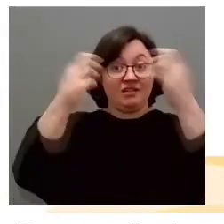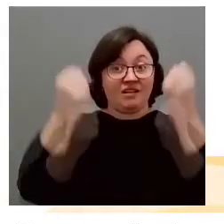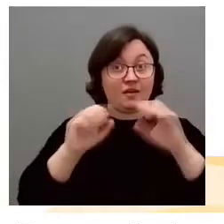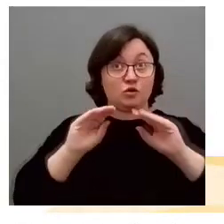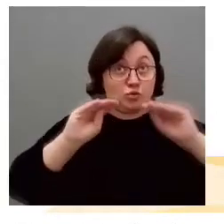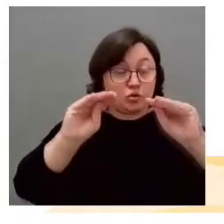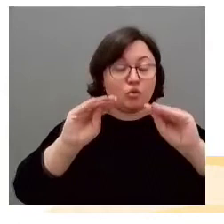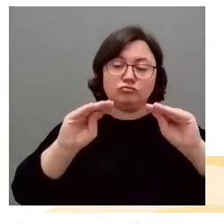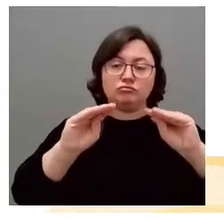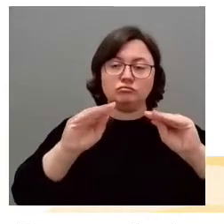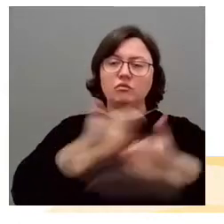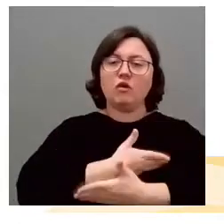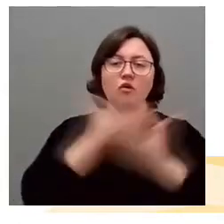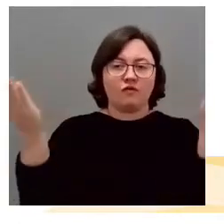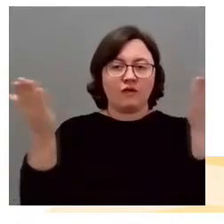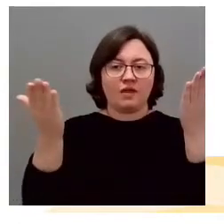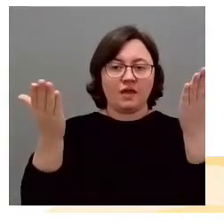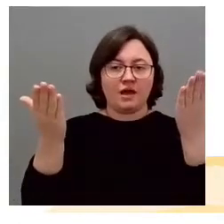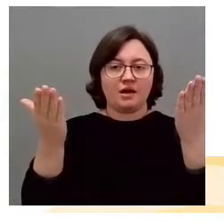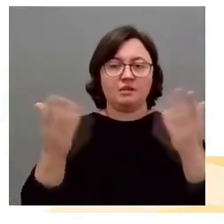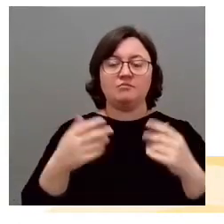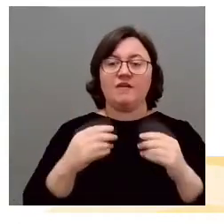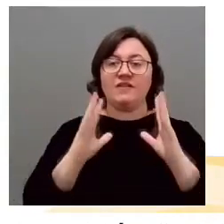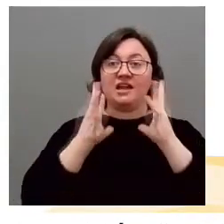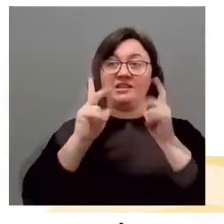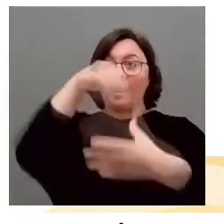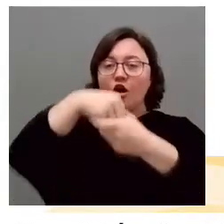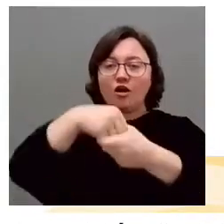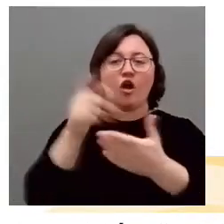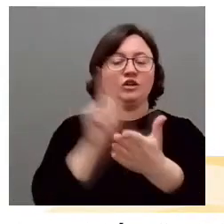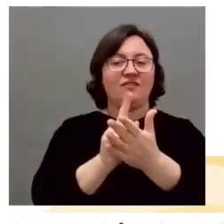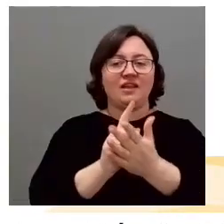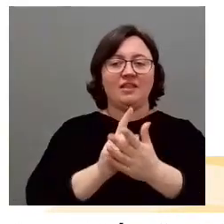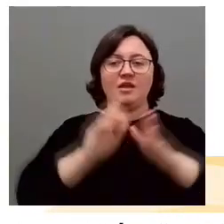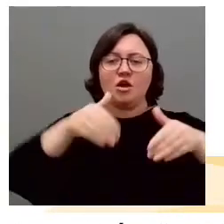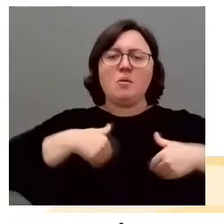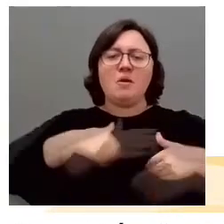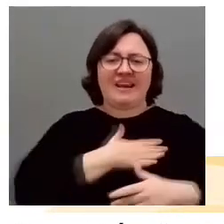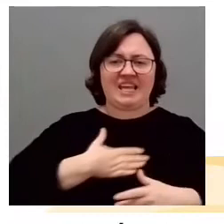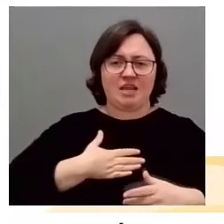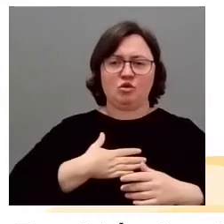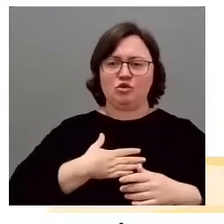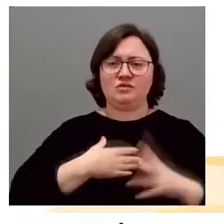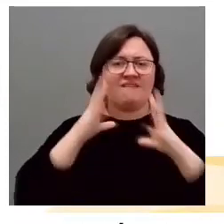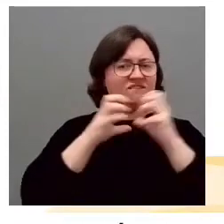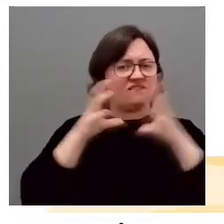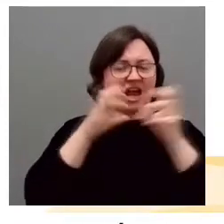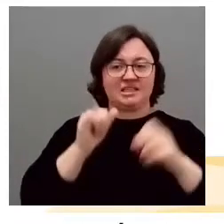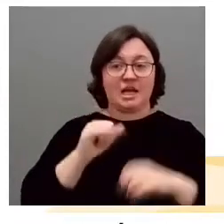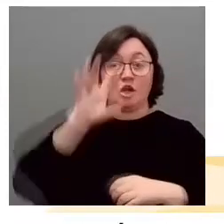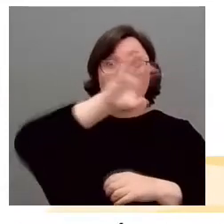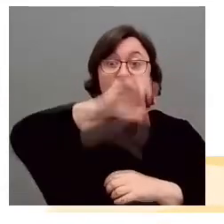y tenemos pues ganas de volver. Yo creo que ya en la mayoría de las comunidades autónomas ya